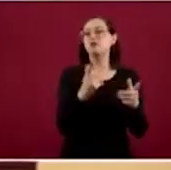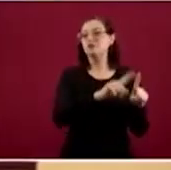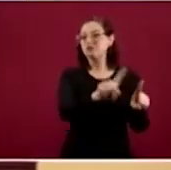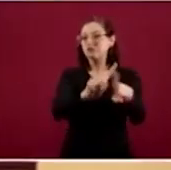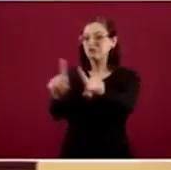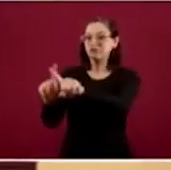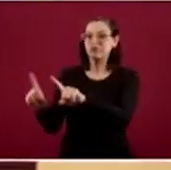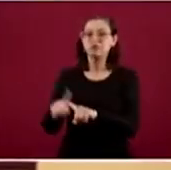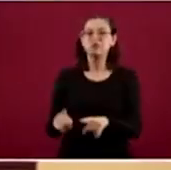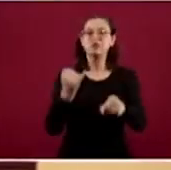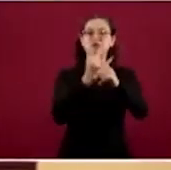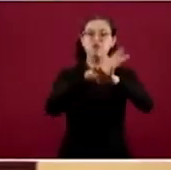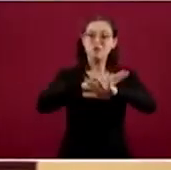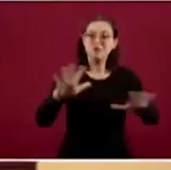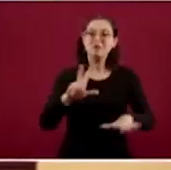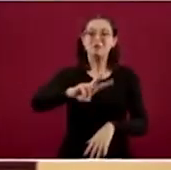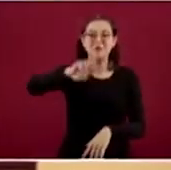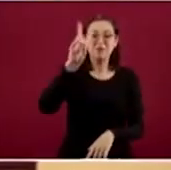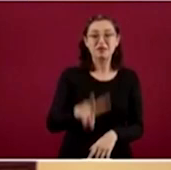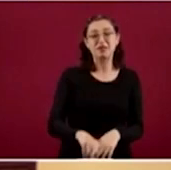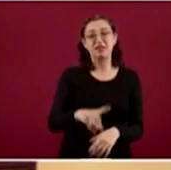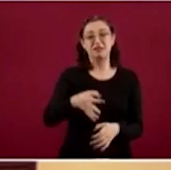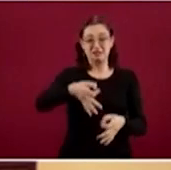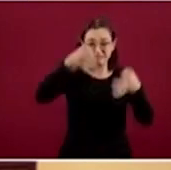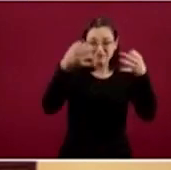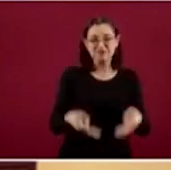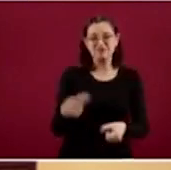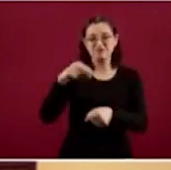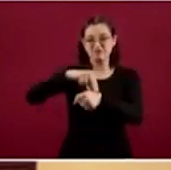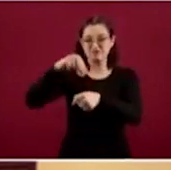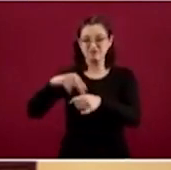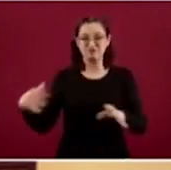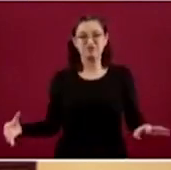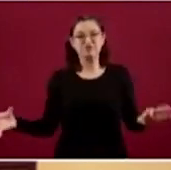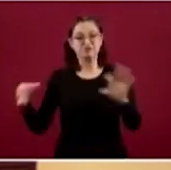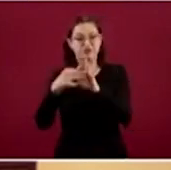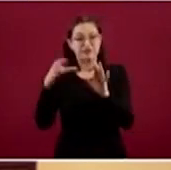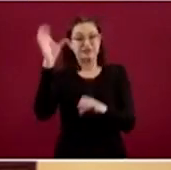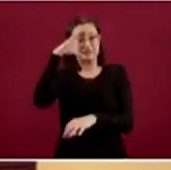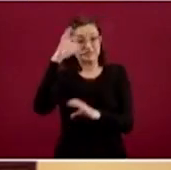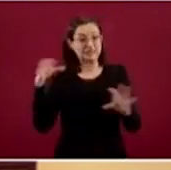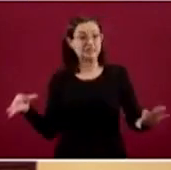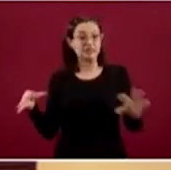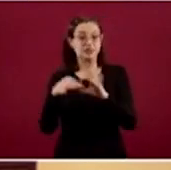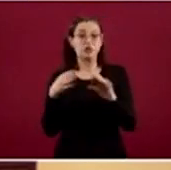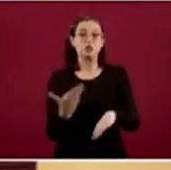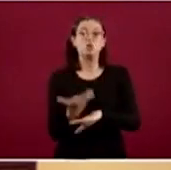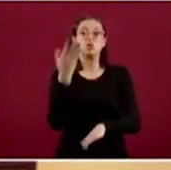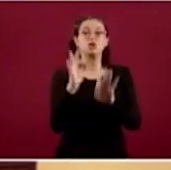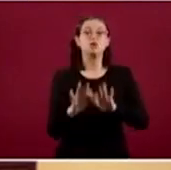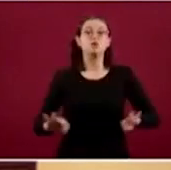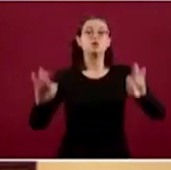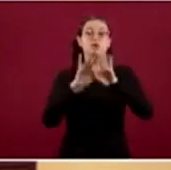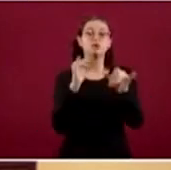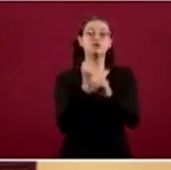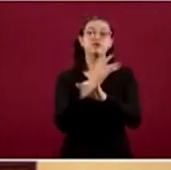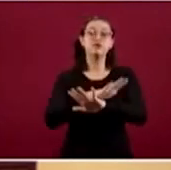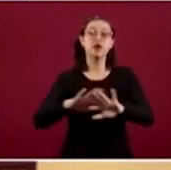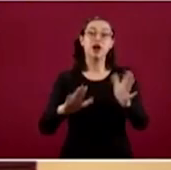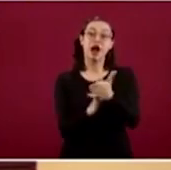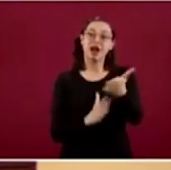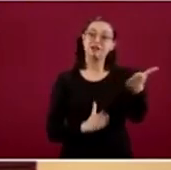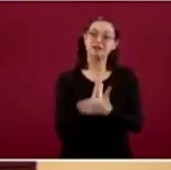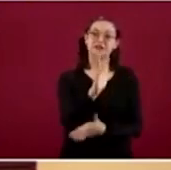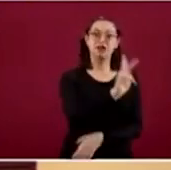y oportuna y clara basada en la ciencia. En segundo lugar, muy importante que esta información sea accesible de